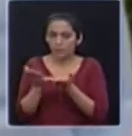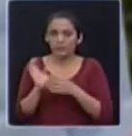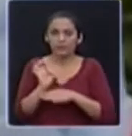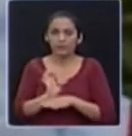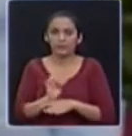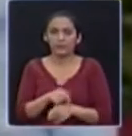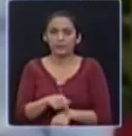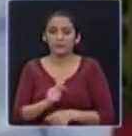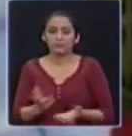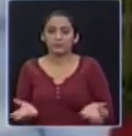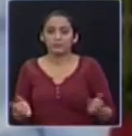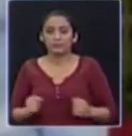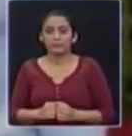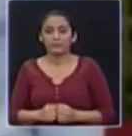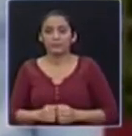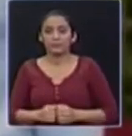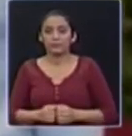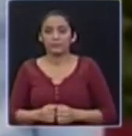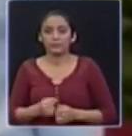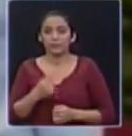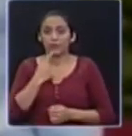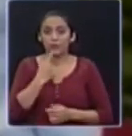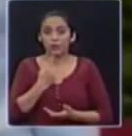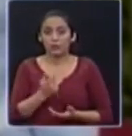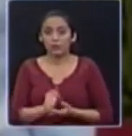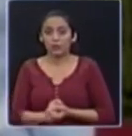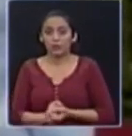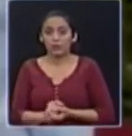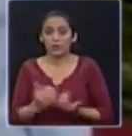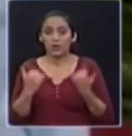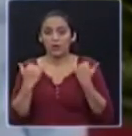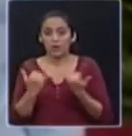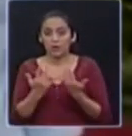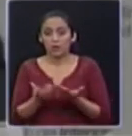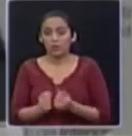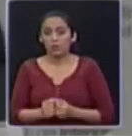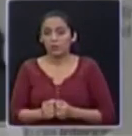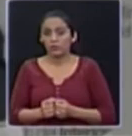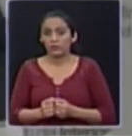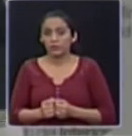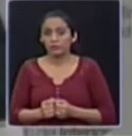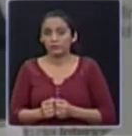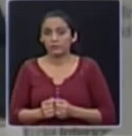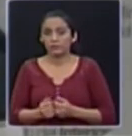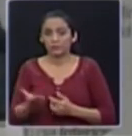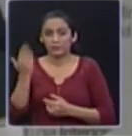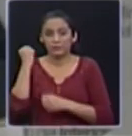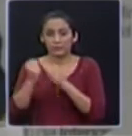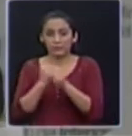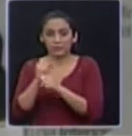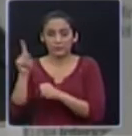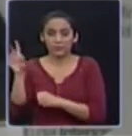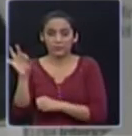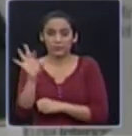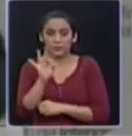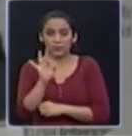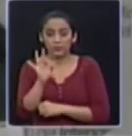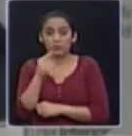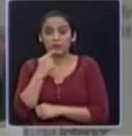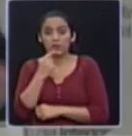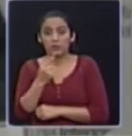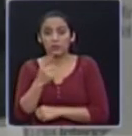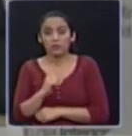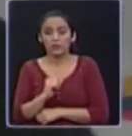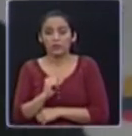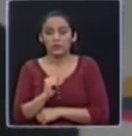insinuar que el gobierno violó los derechos de Tintori. Exhibió recortes de prensa de 1999 en los que se informó que Lazo, como